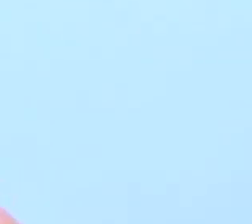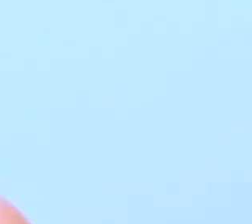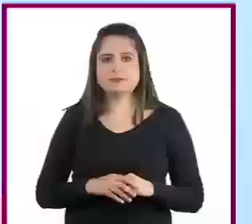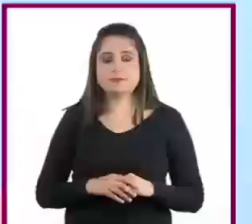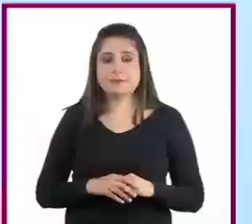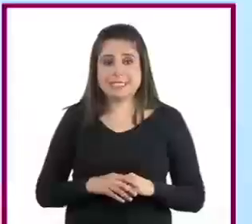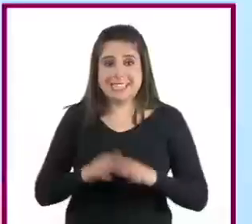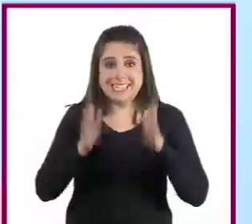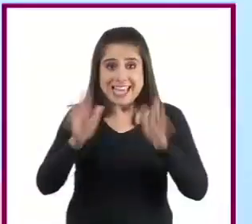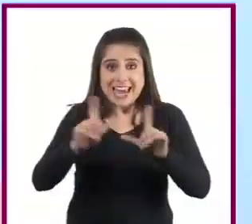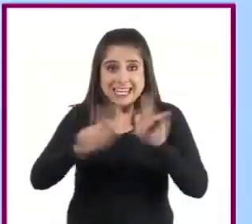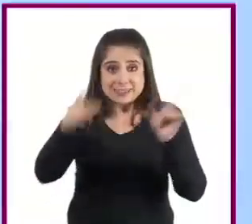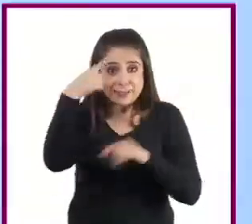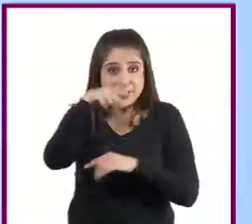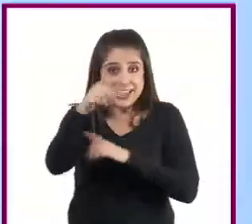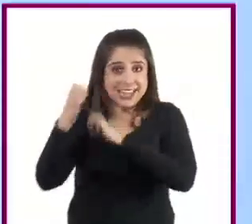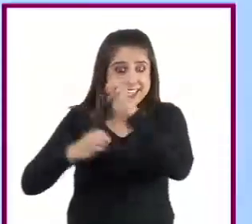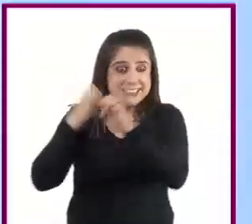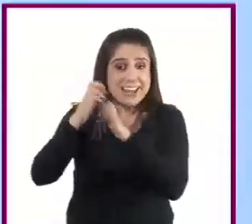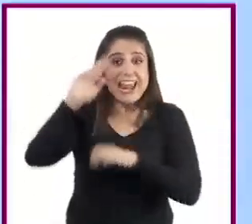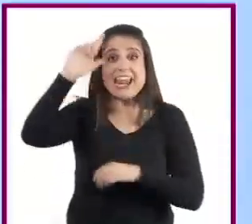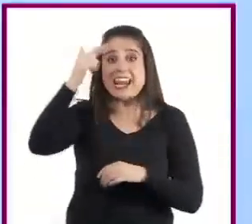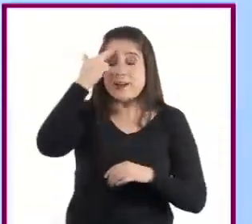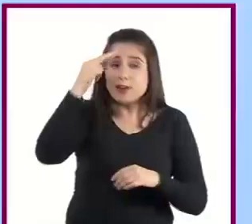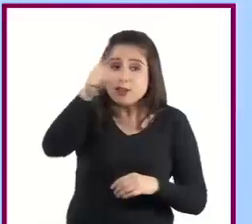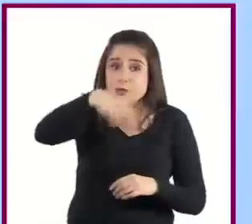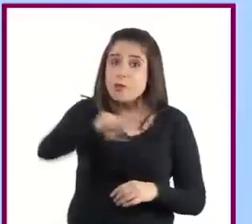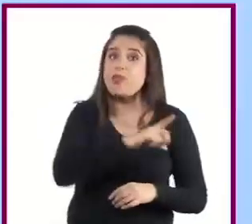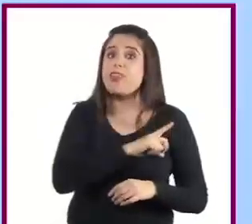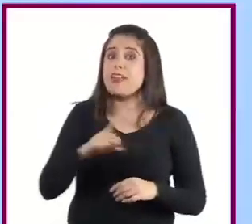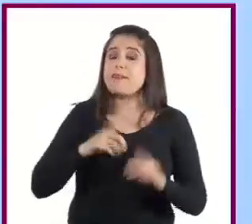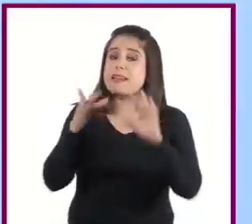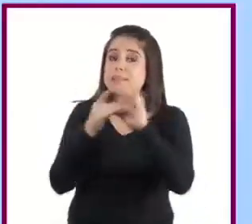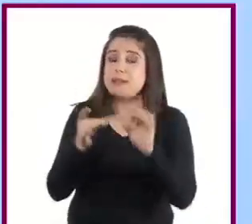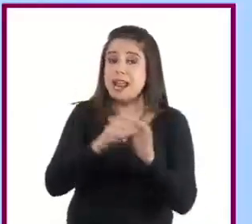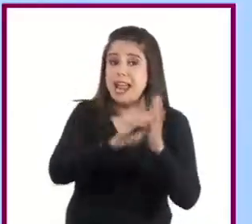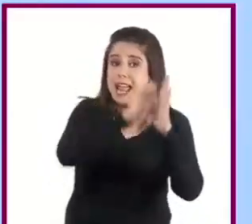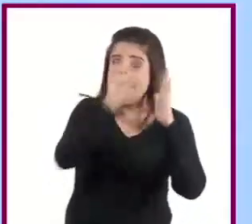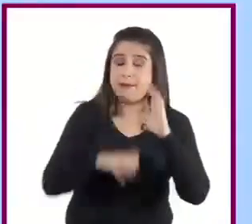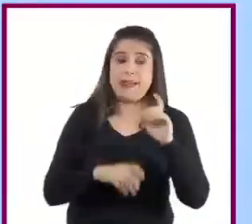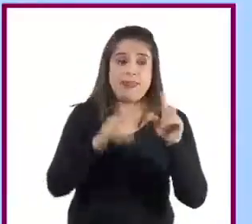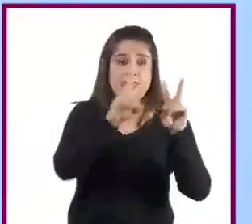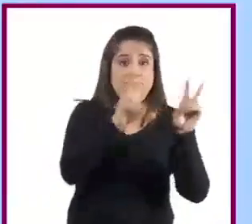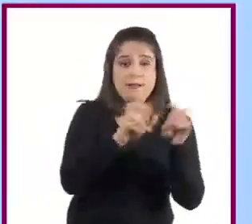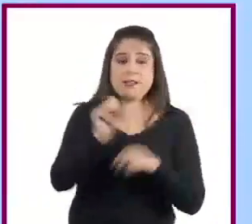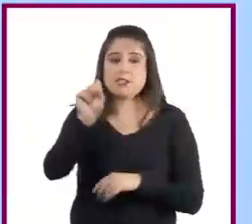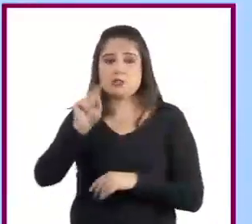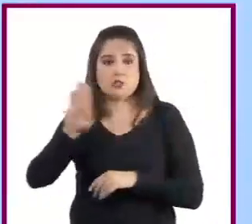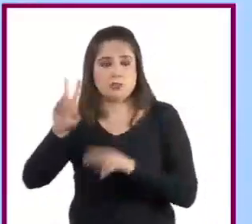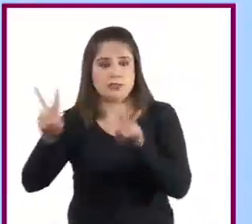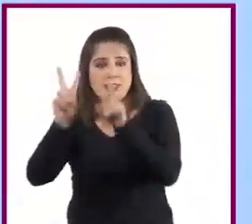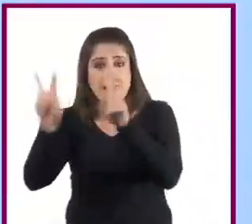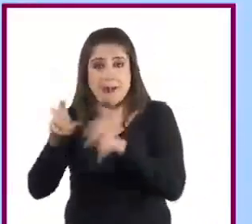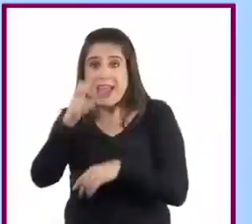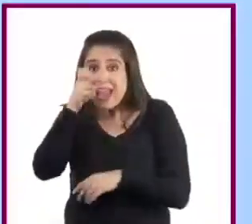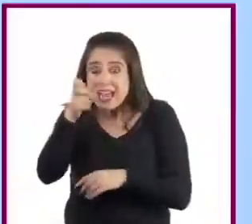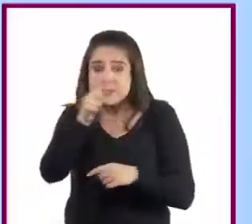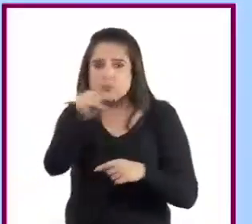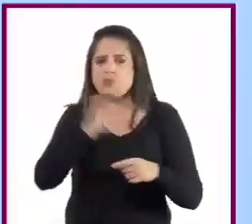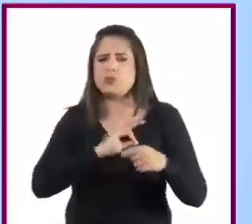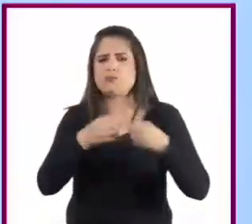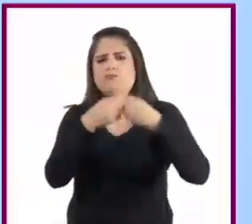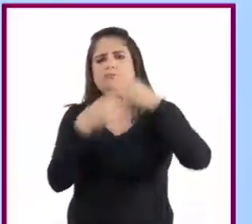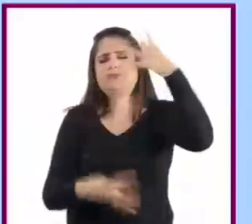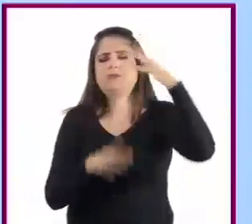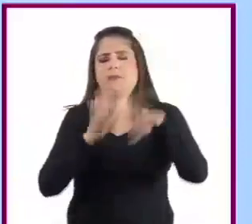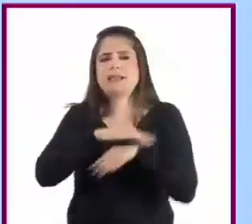¿Ya estás listo para tu exposición? Te recuerdo que debes de mencionar un ejemplo de temas y subtemas. Con estos datos puedes organizar